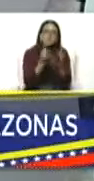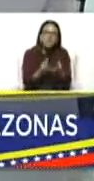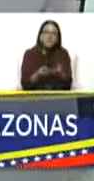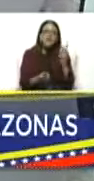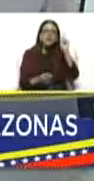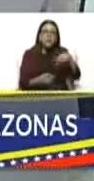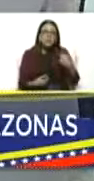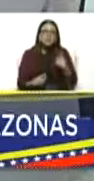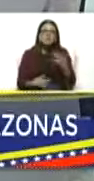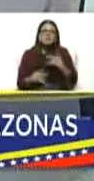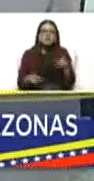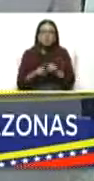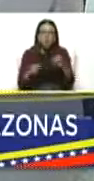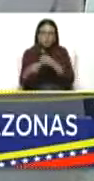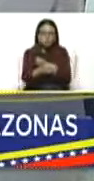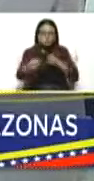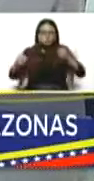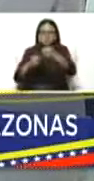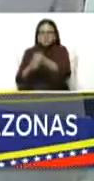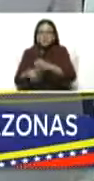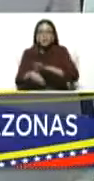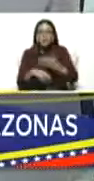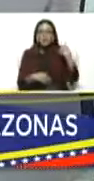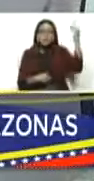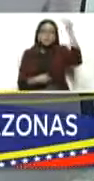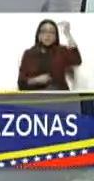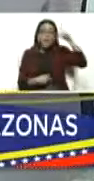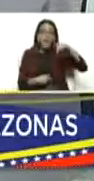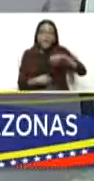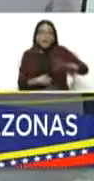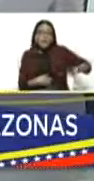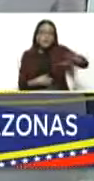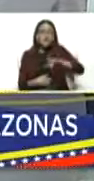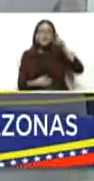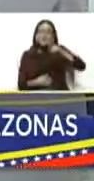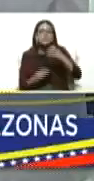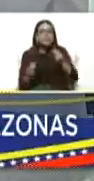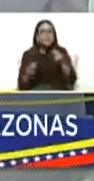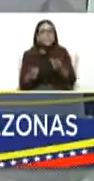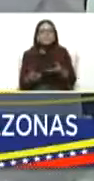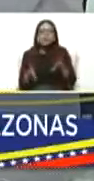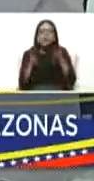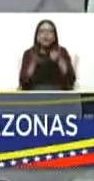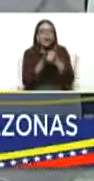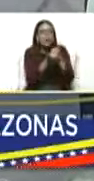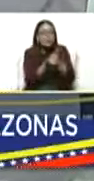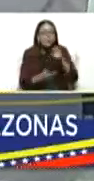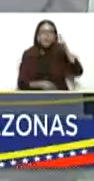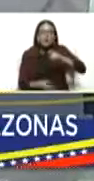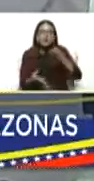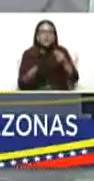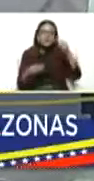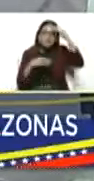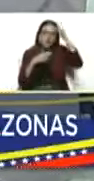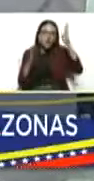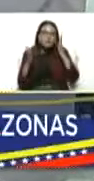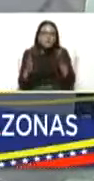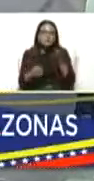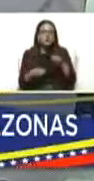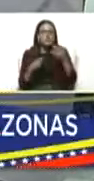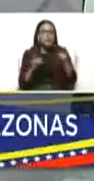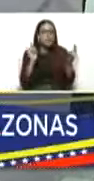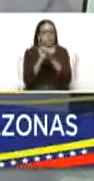pueblo requiere pues de esa humanidad para ser atendidos de la mejor forma. Humanidad,